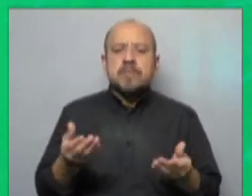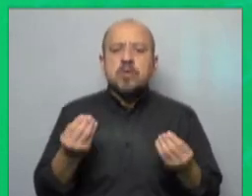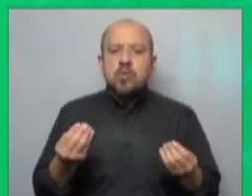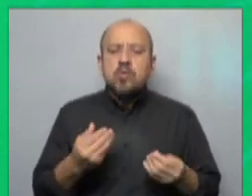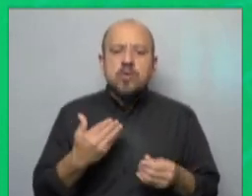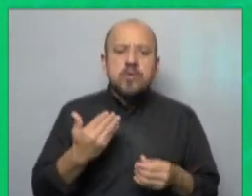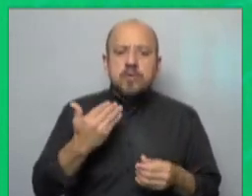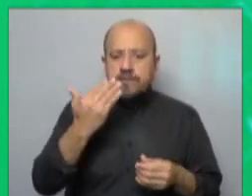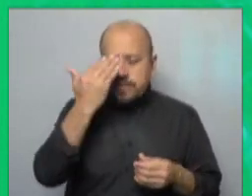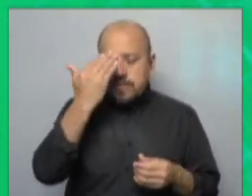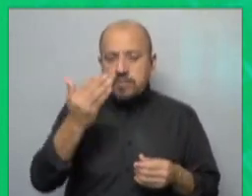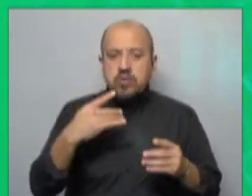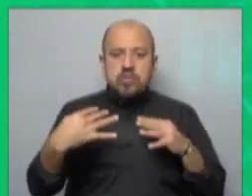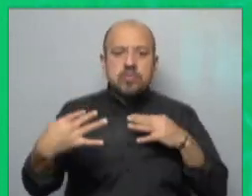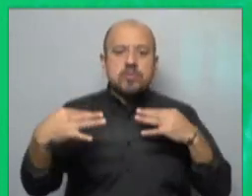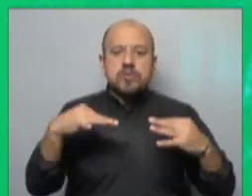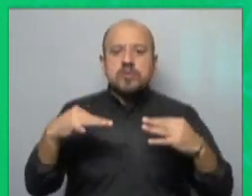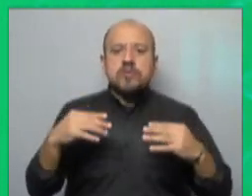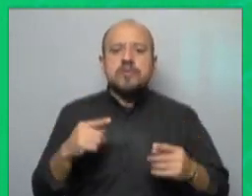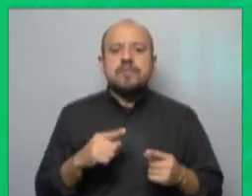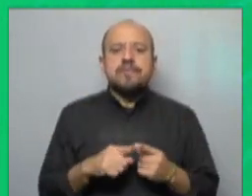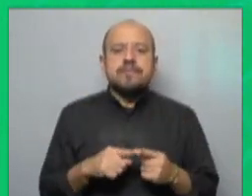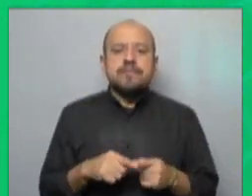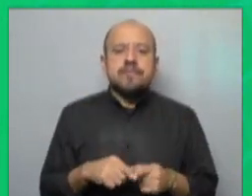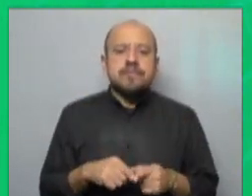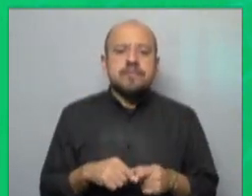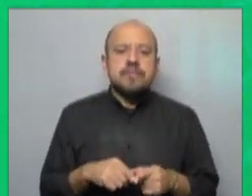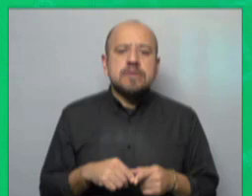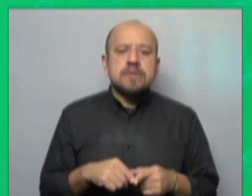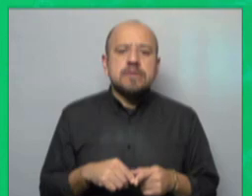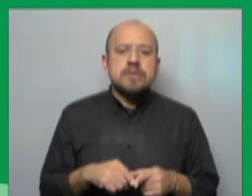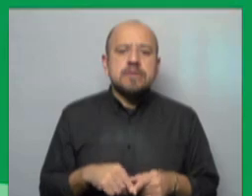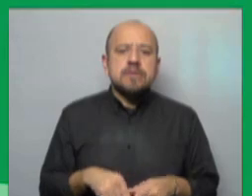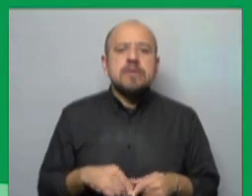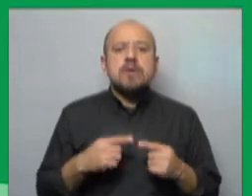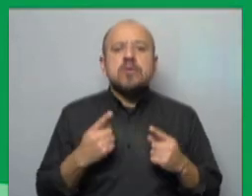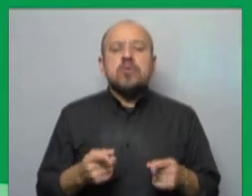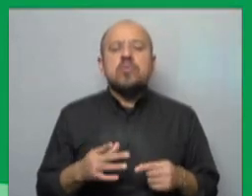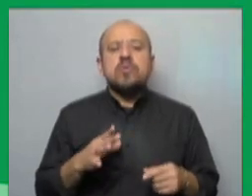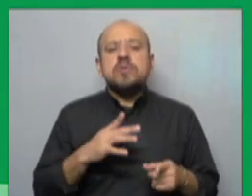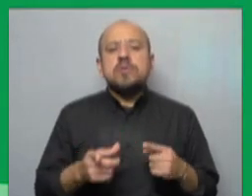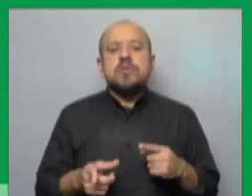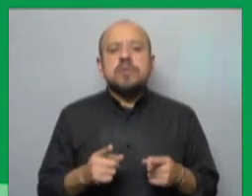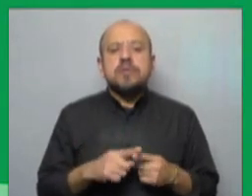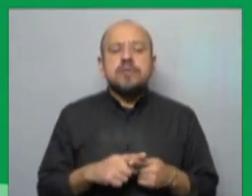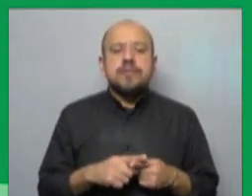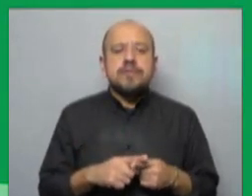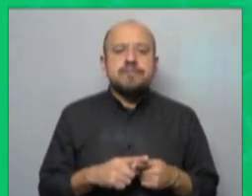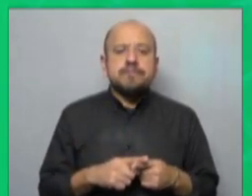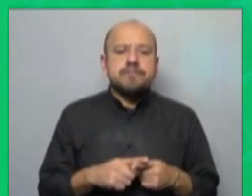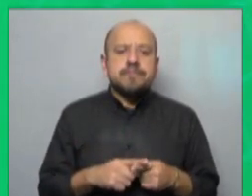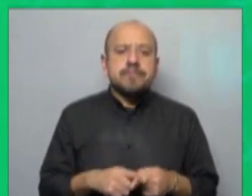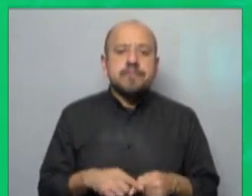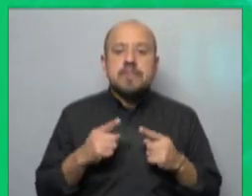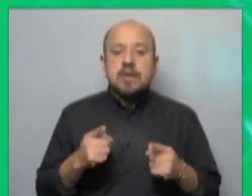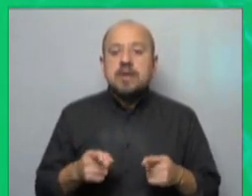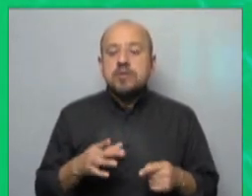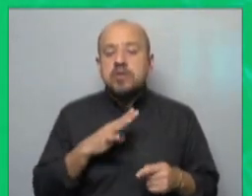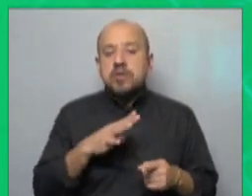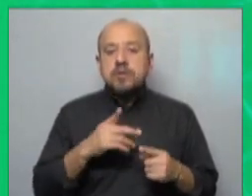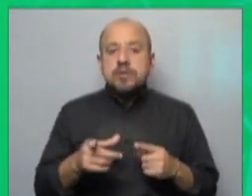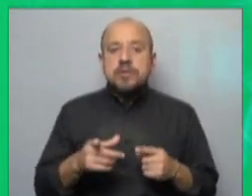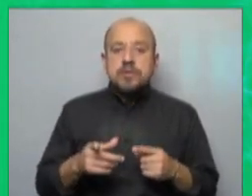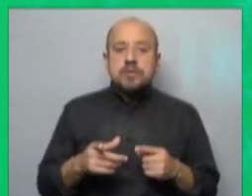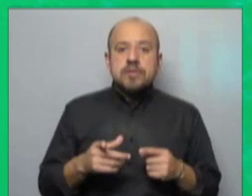amplio como oposición en y cómo se da el tránsito teniendo en cuenta ese punto de partida bueno ese tránsito lo que tiene